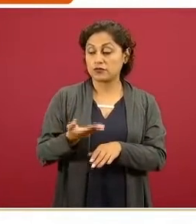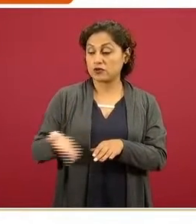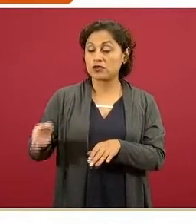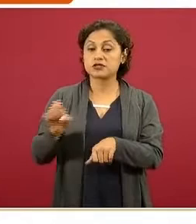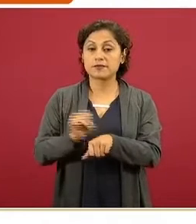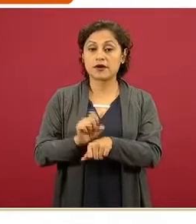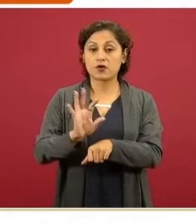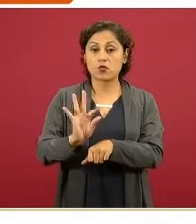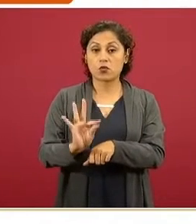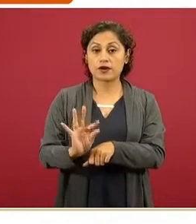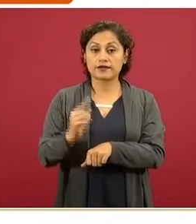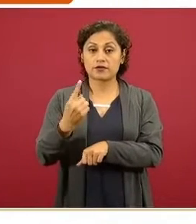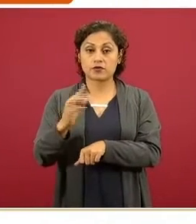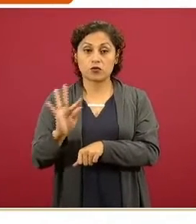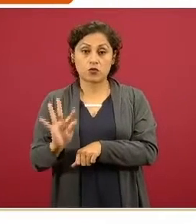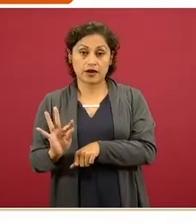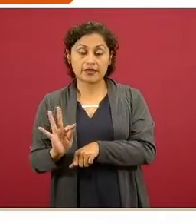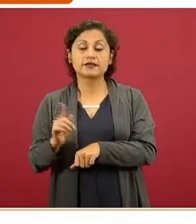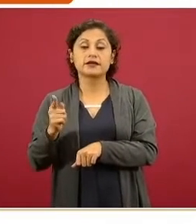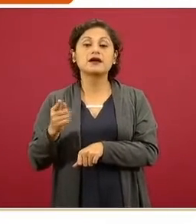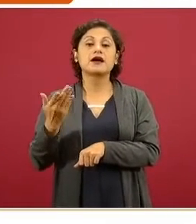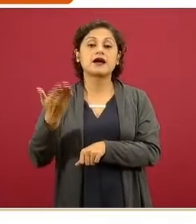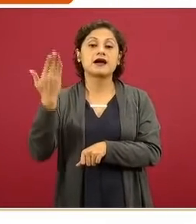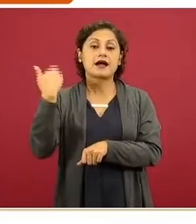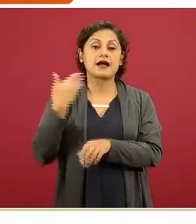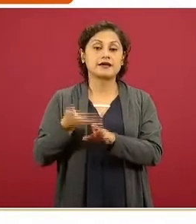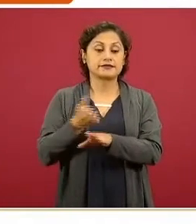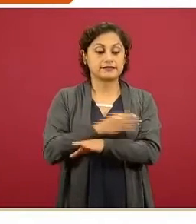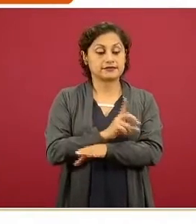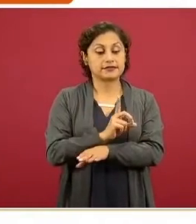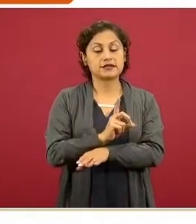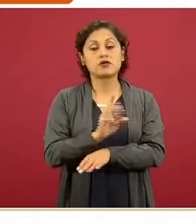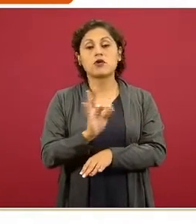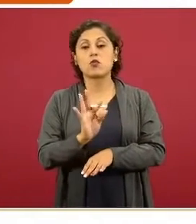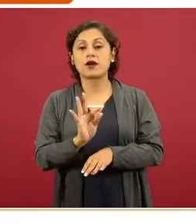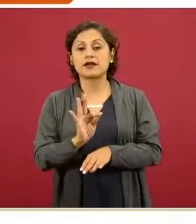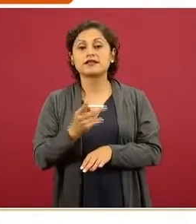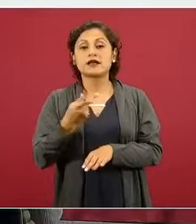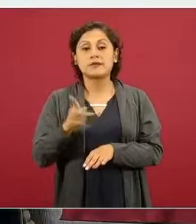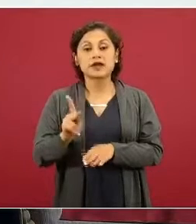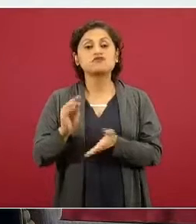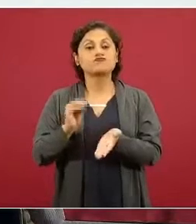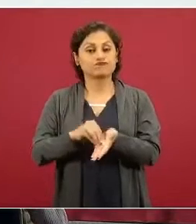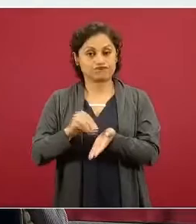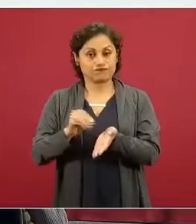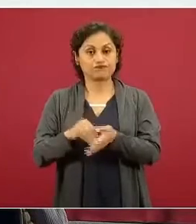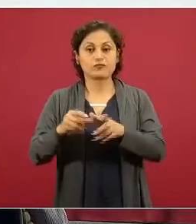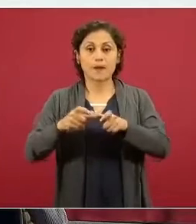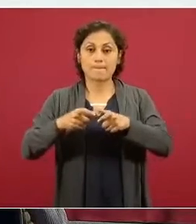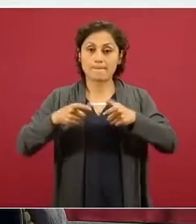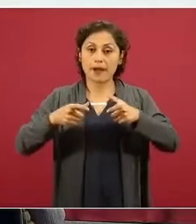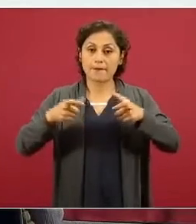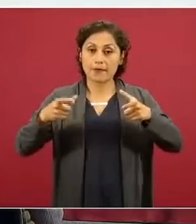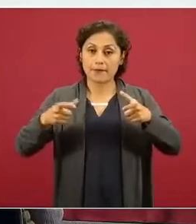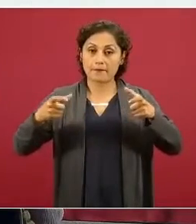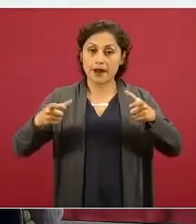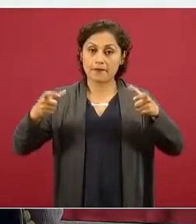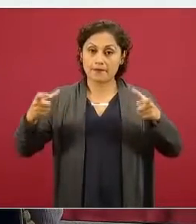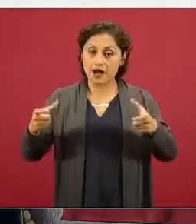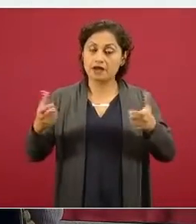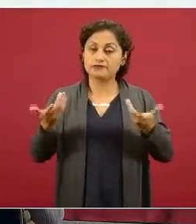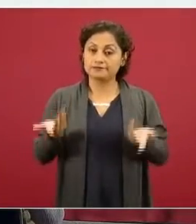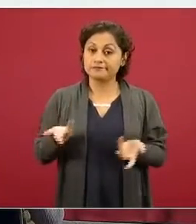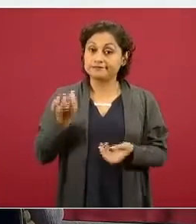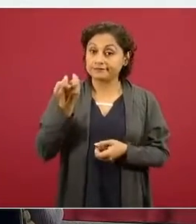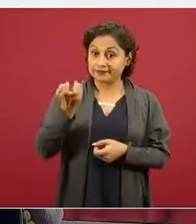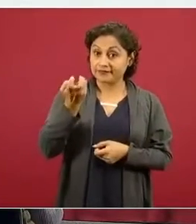Ya habíamos presentado un incremento importante de la 39 a la 40, pero todavía se sigue en ese ascenso y por lo tanto son de